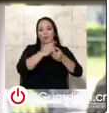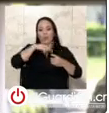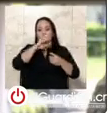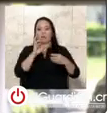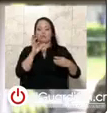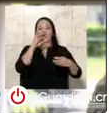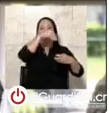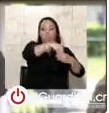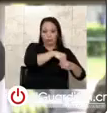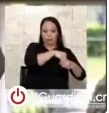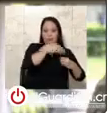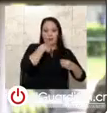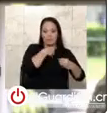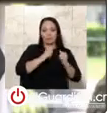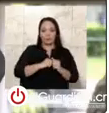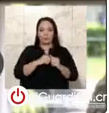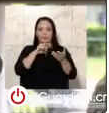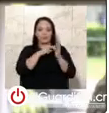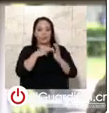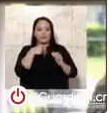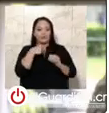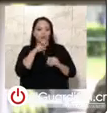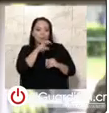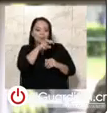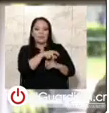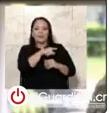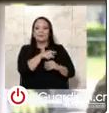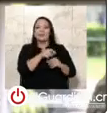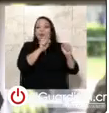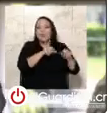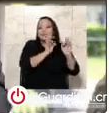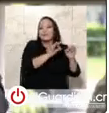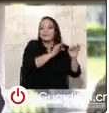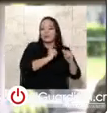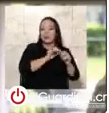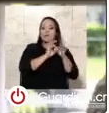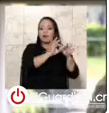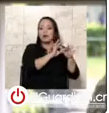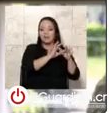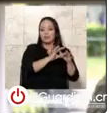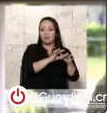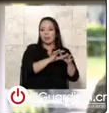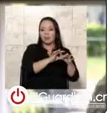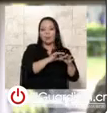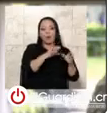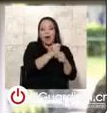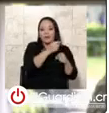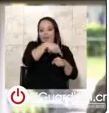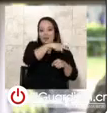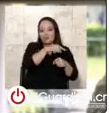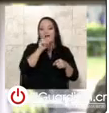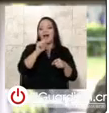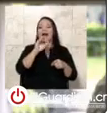ser miembros plenos y tendríamos una silla y entonces podríamos tomar decisiones en relación con las gestiones que hacen en la CAF. El segundo punto